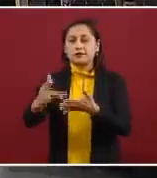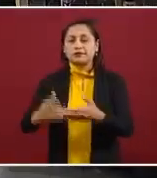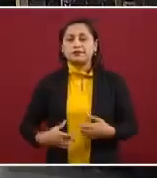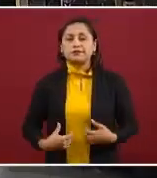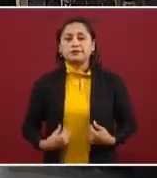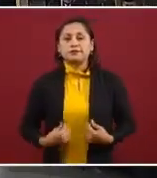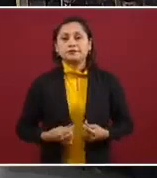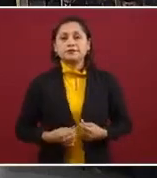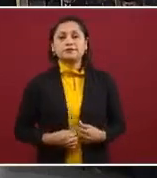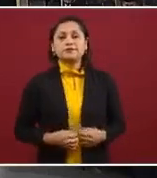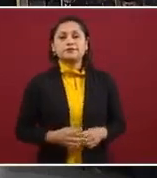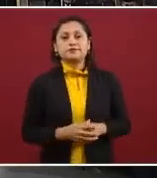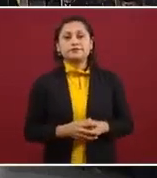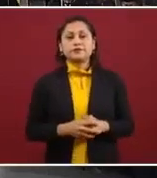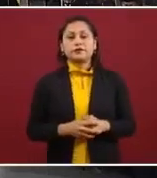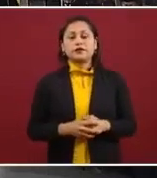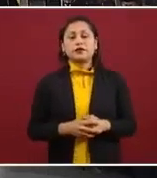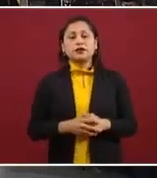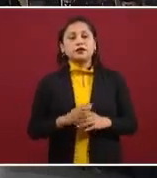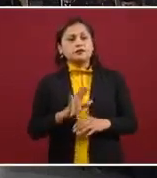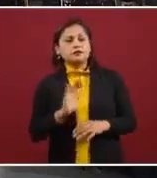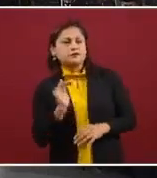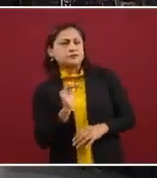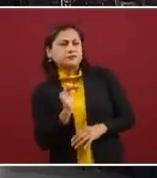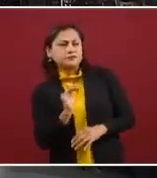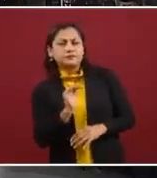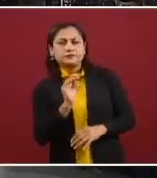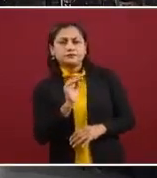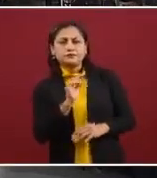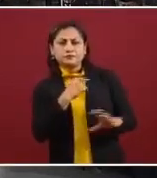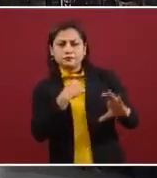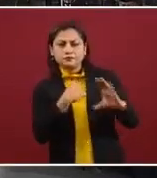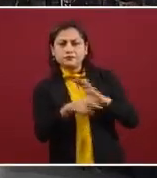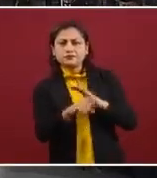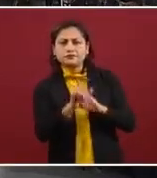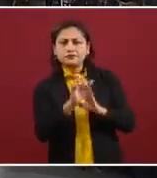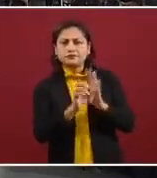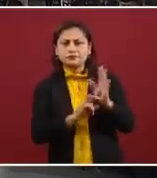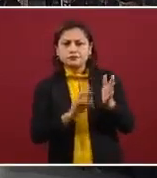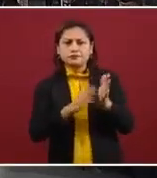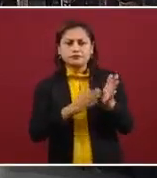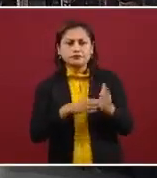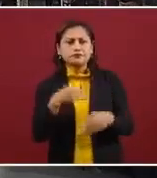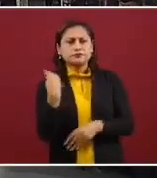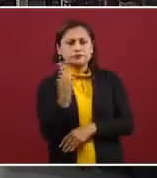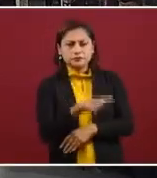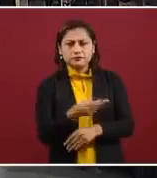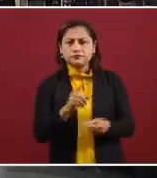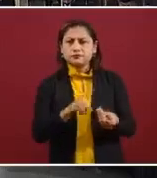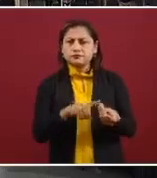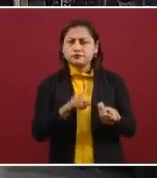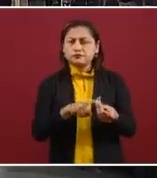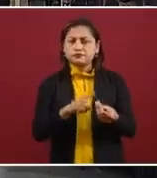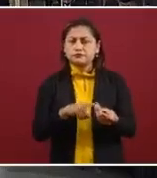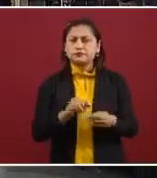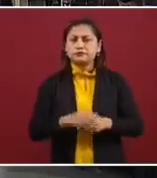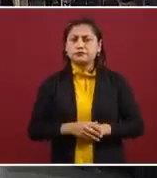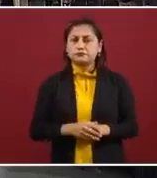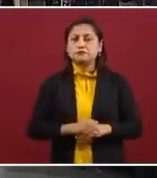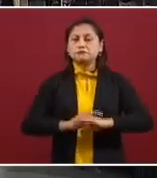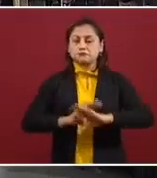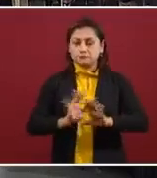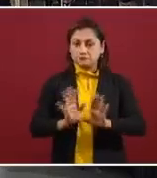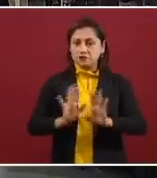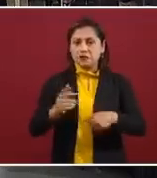Gracias. ¿Y a dónde se pueden entregar sus documentos? Sí, aquí ya está, ya me consta que está